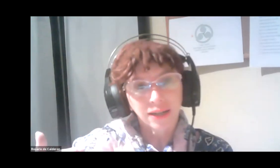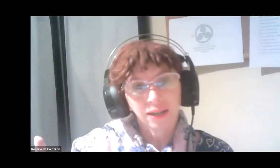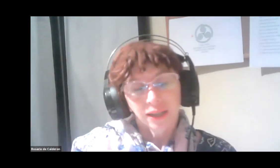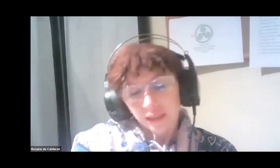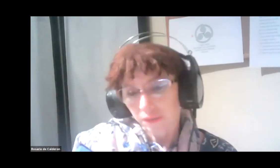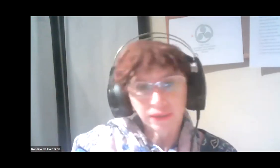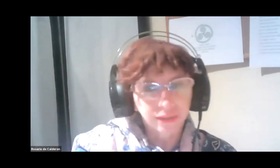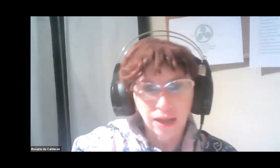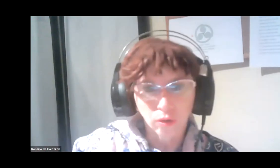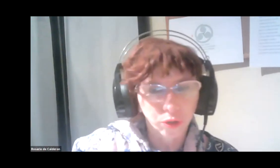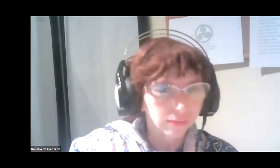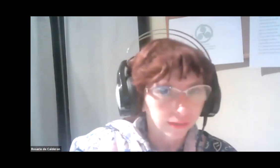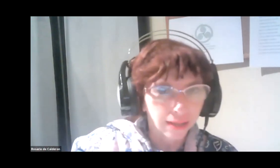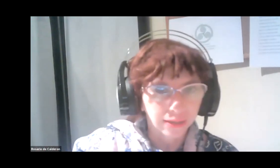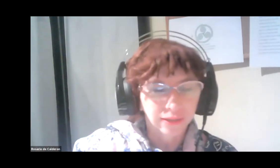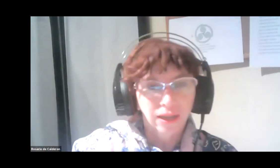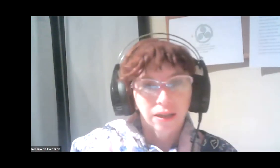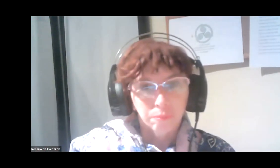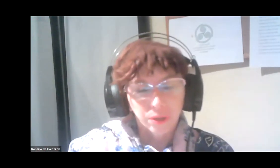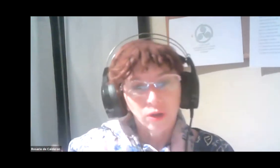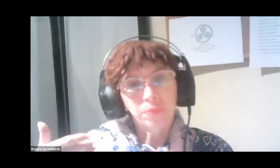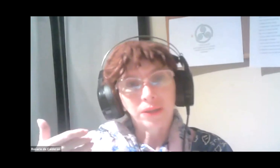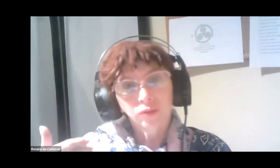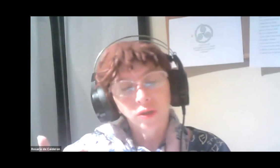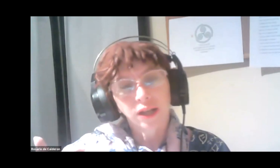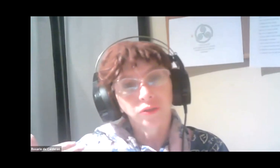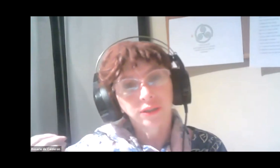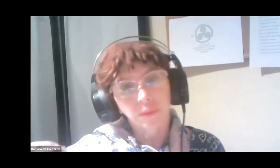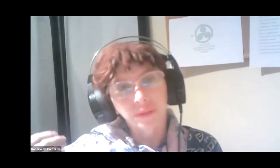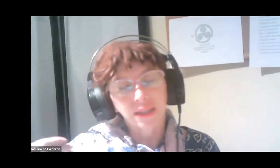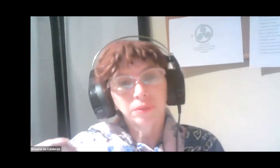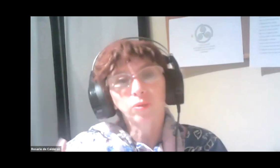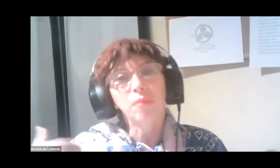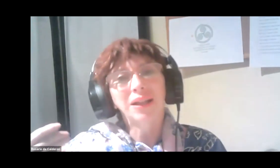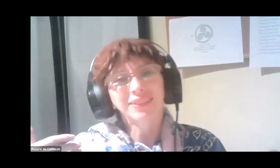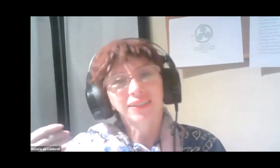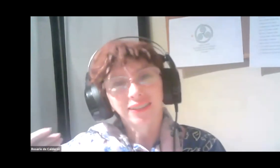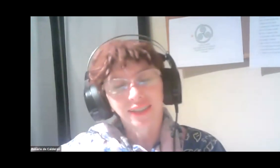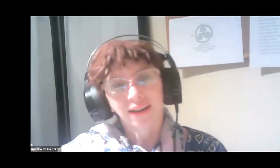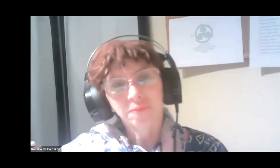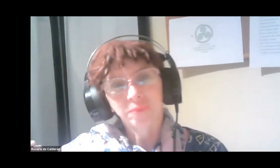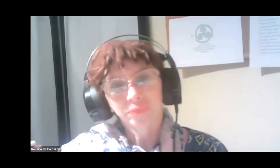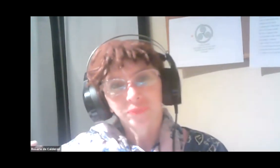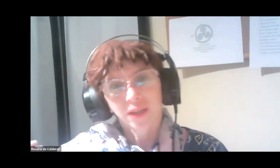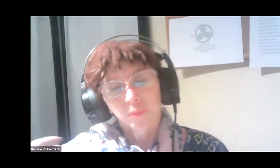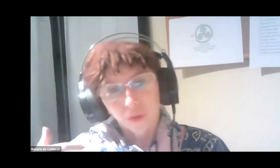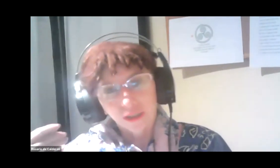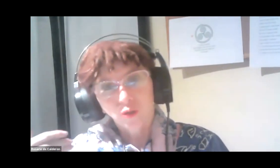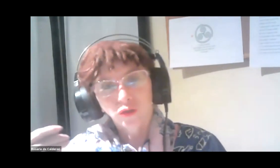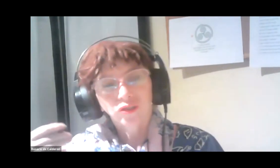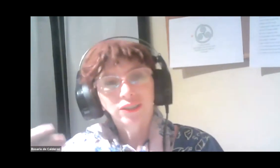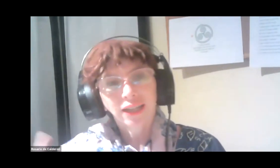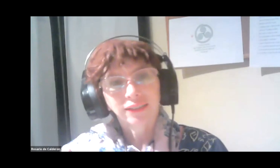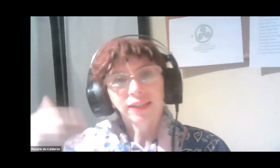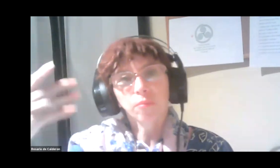caminar y le va a indicar obvio las gradas pero la persona con discapacidad visual va a sentir porque